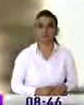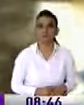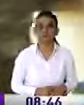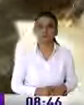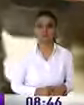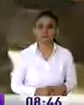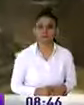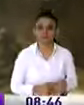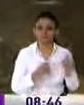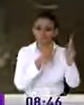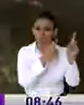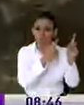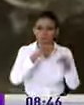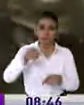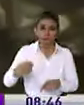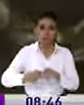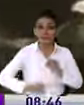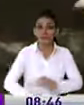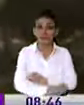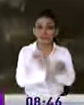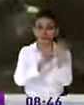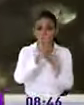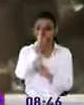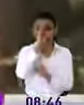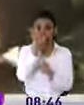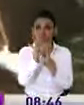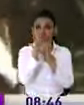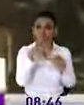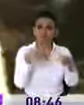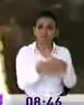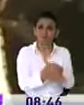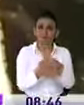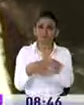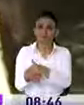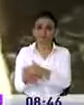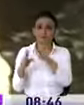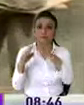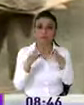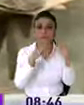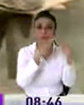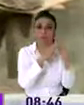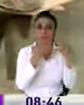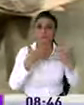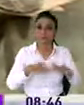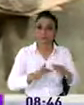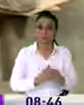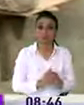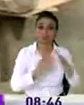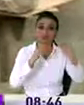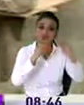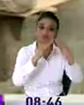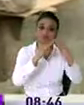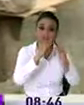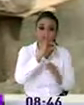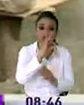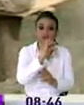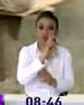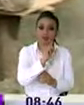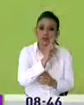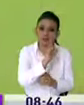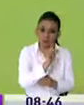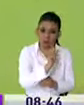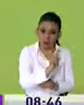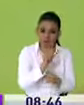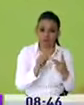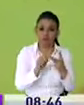A primeras horas del jueves, los uniformados ingresaron a los 2 inmuebles. Uno está situado en el Fortín, mientras el segundo